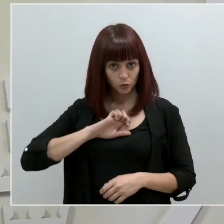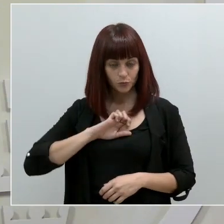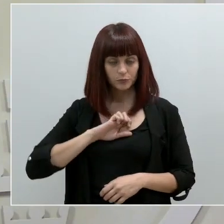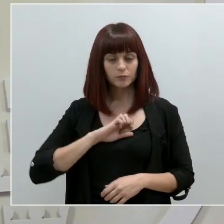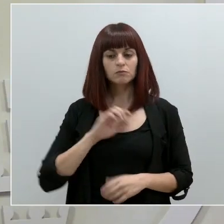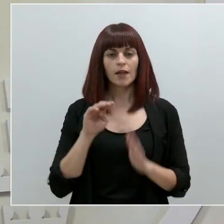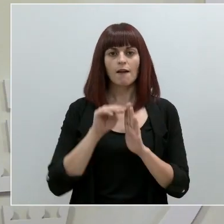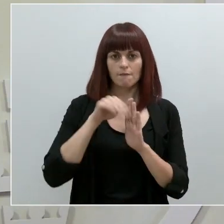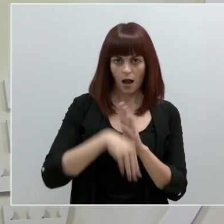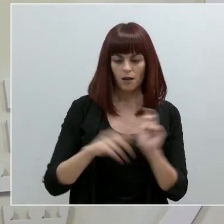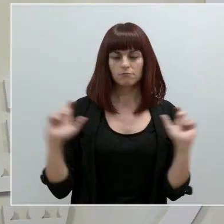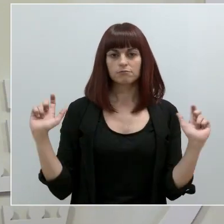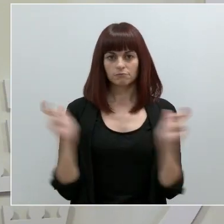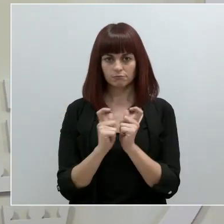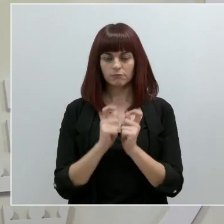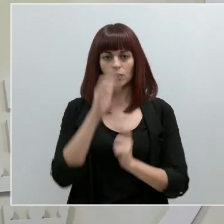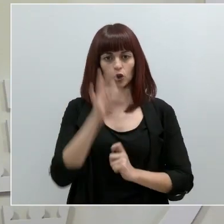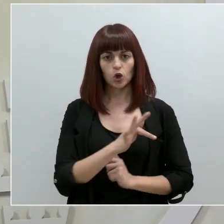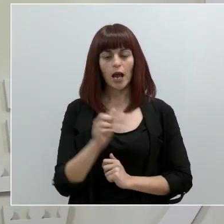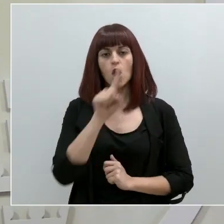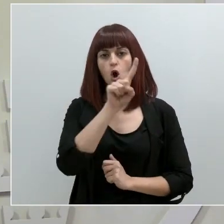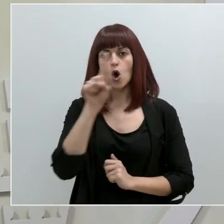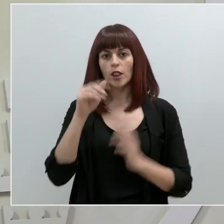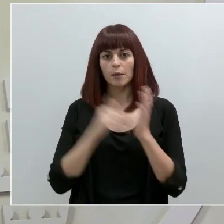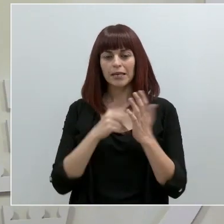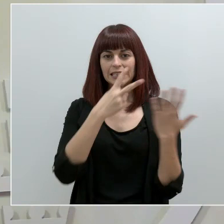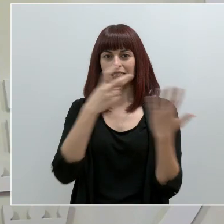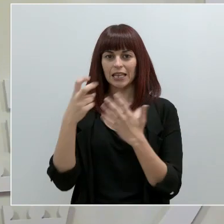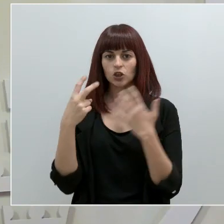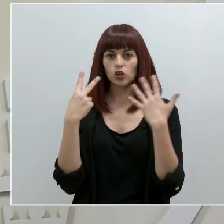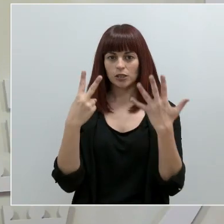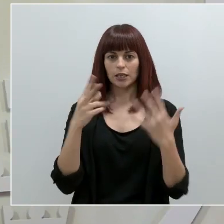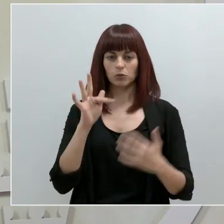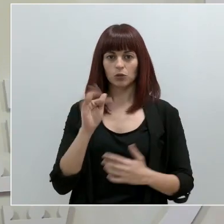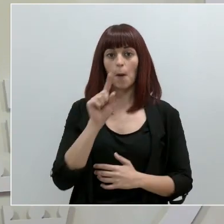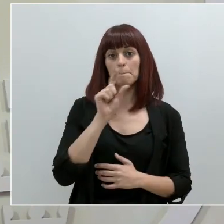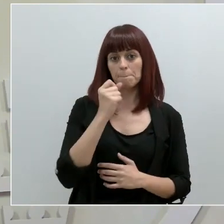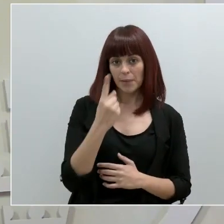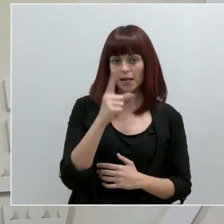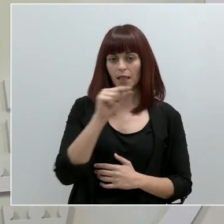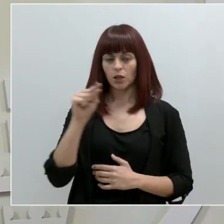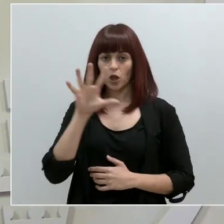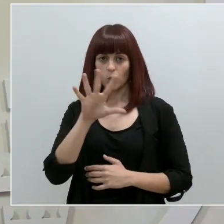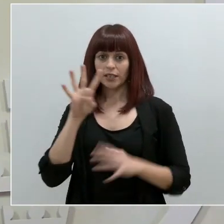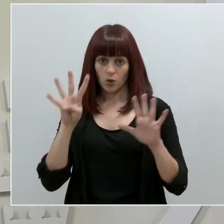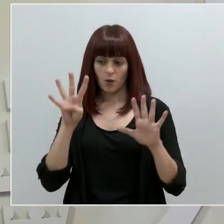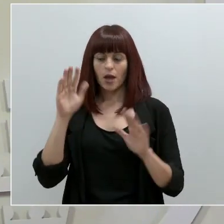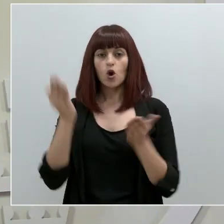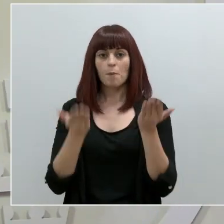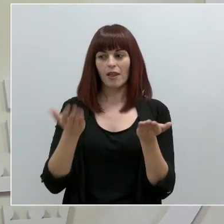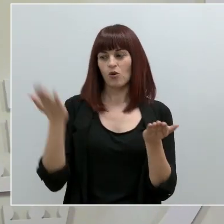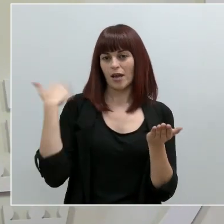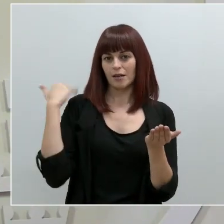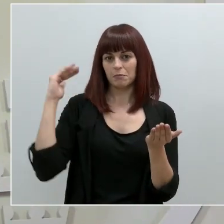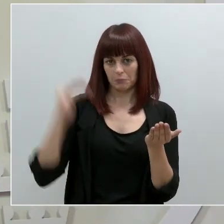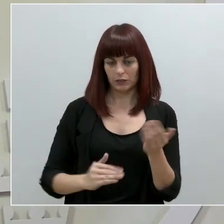contagiadas sigue bajando, registrando un total de 11.707 positivos, 1.159 menos que el día anterior.